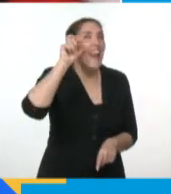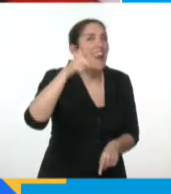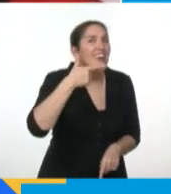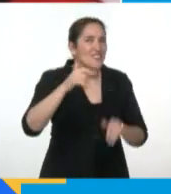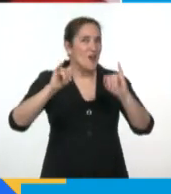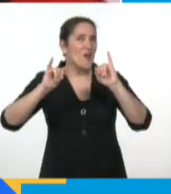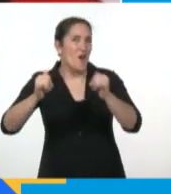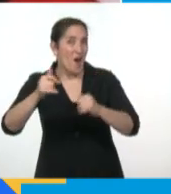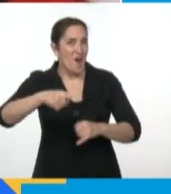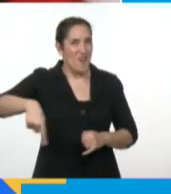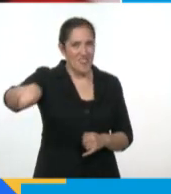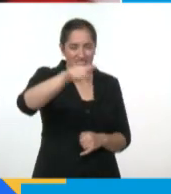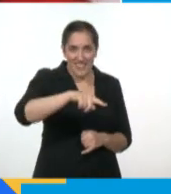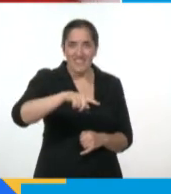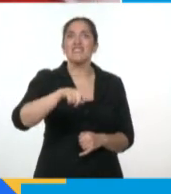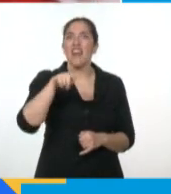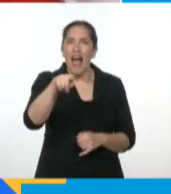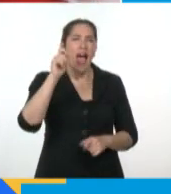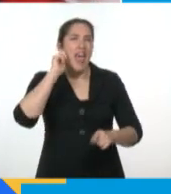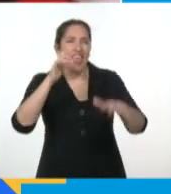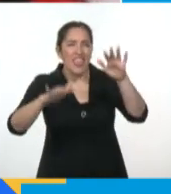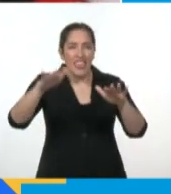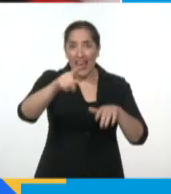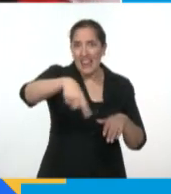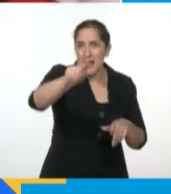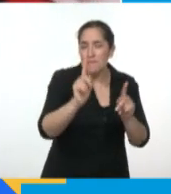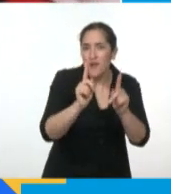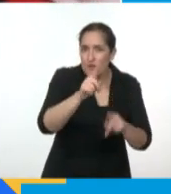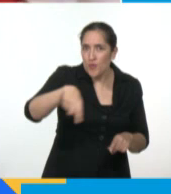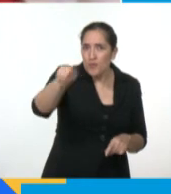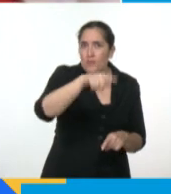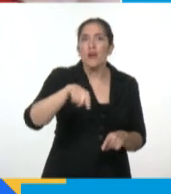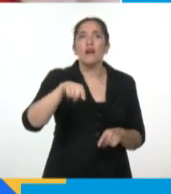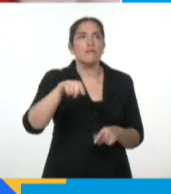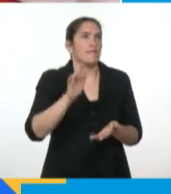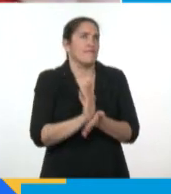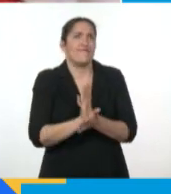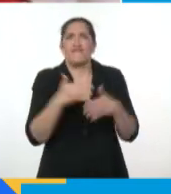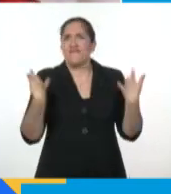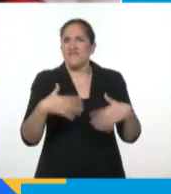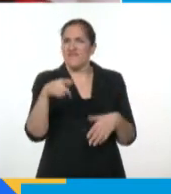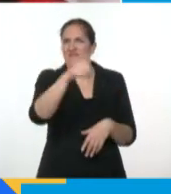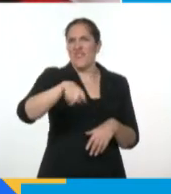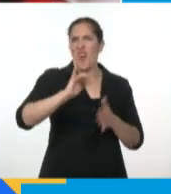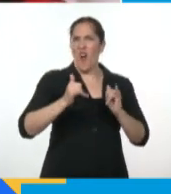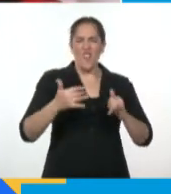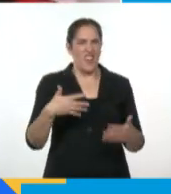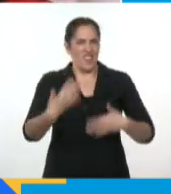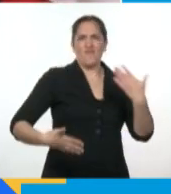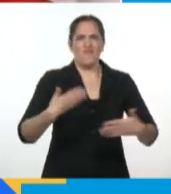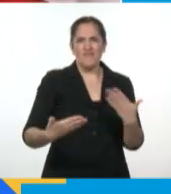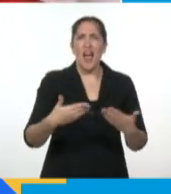son les jóvenes, y jóvenes así de las edades de ustedes, ¿no? Que son tan inoportunas,